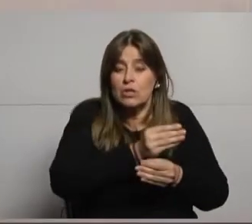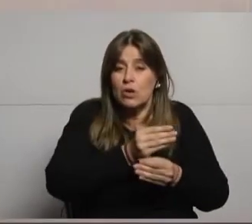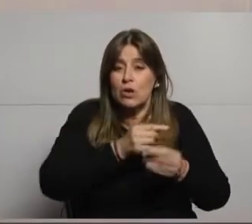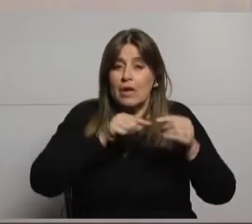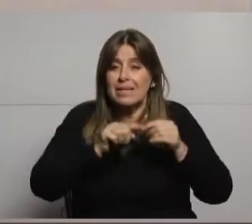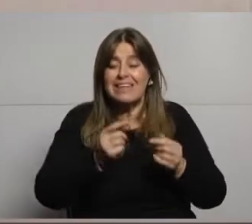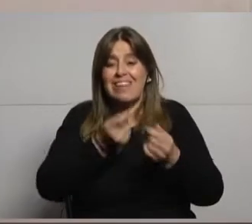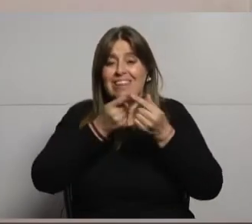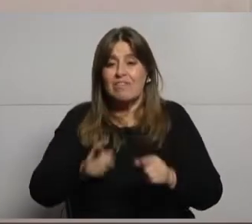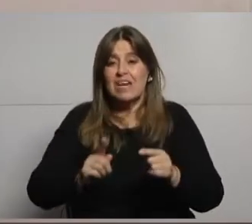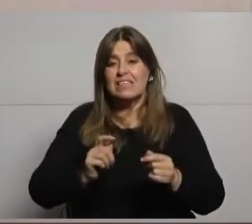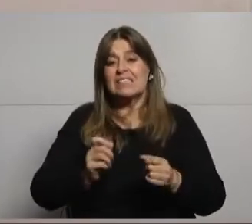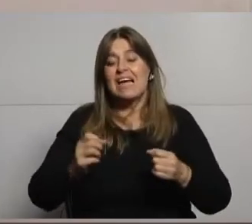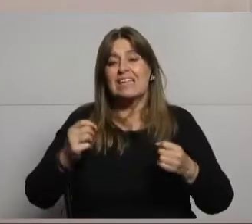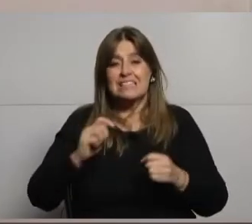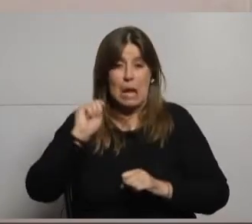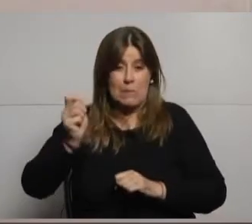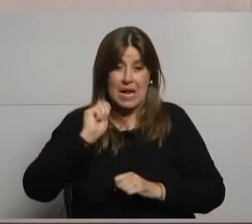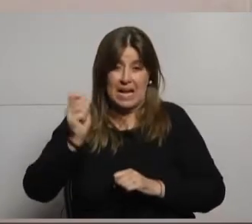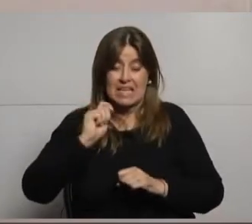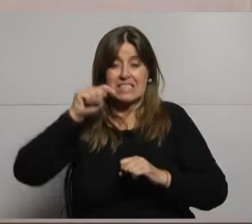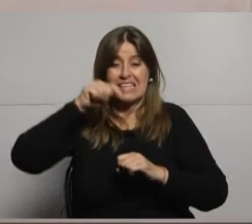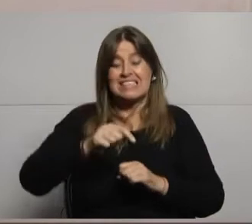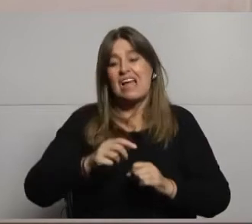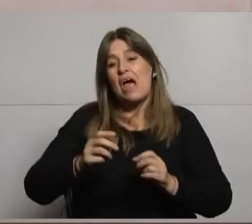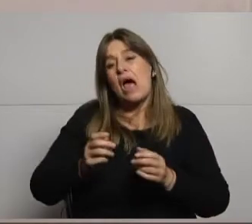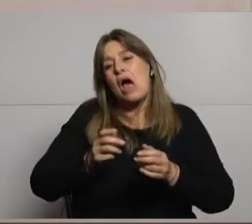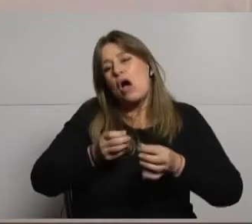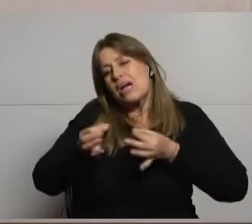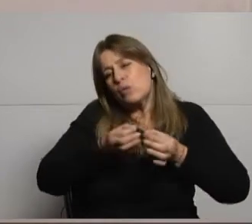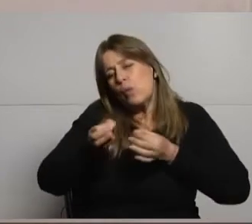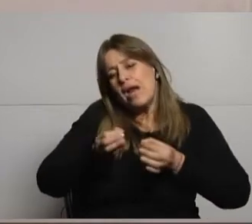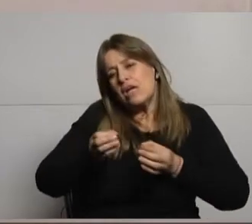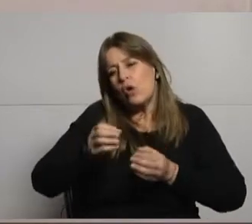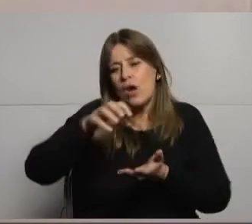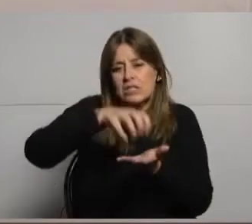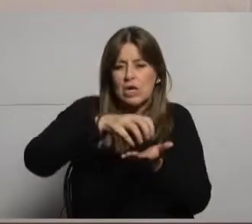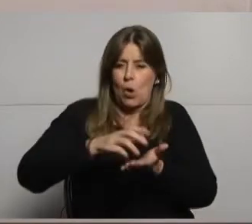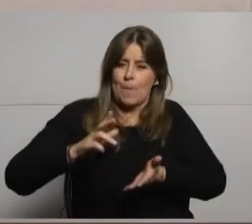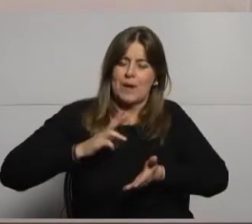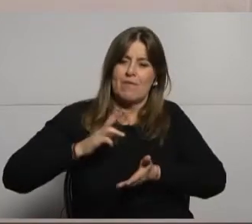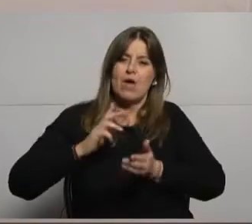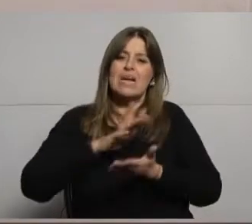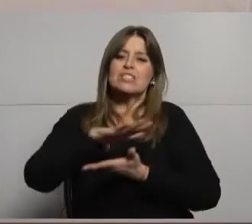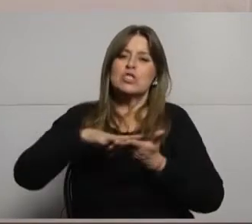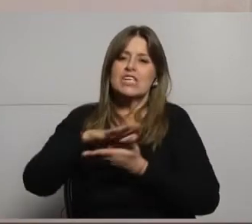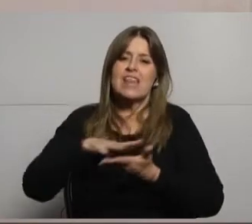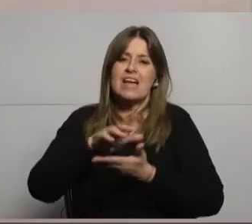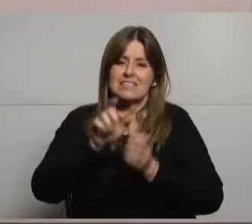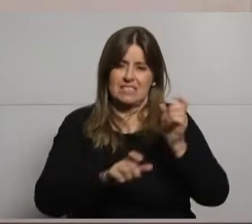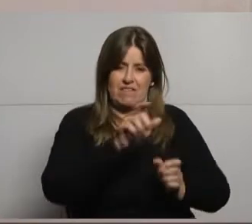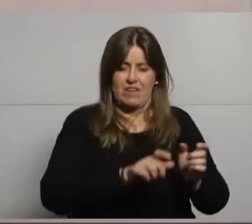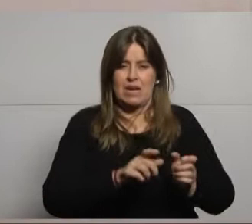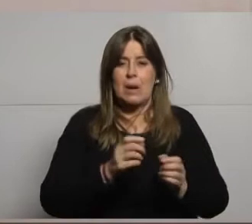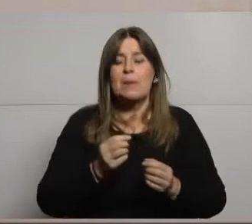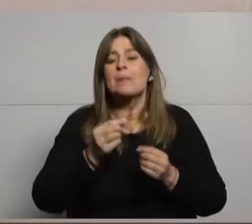diferencia de esta emergencia fue que articulamos mucho más con el sector privado y con la sociedad civil. ¿Sí? En particular,